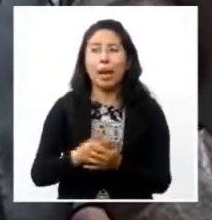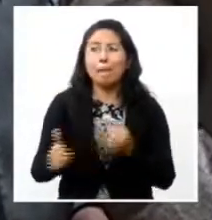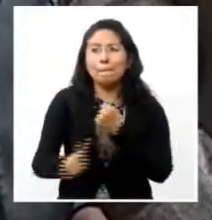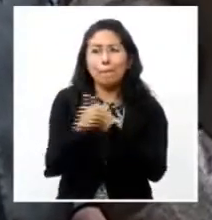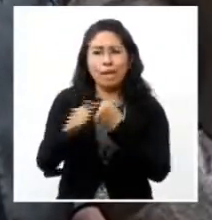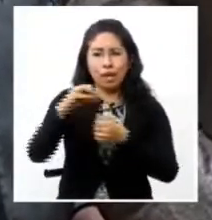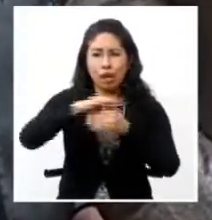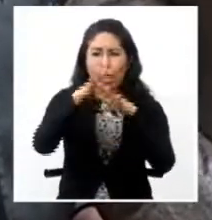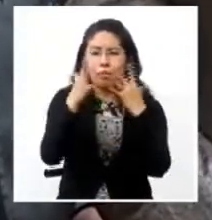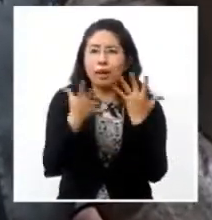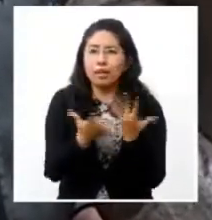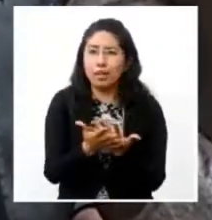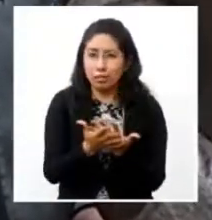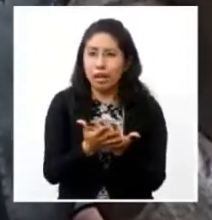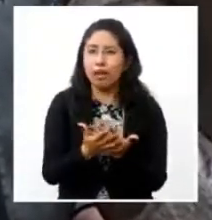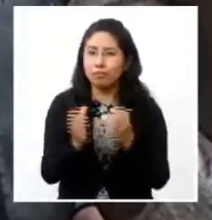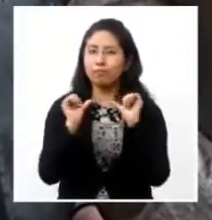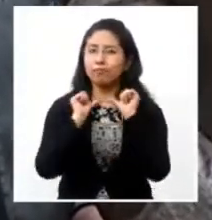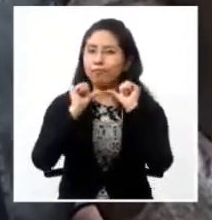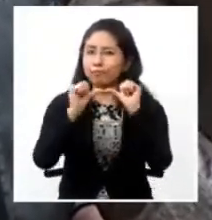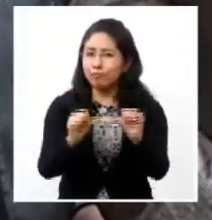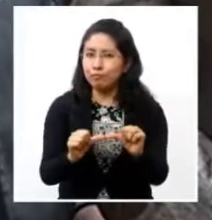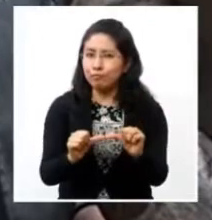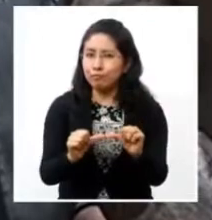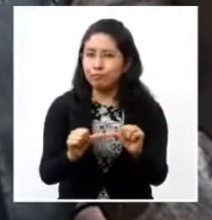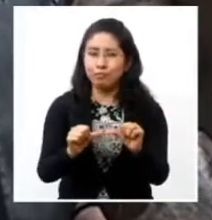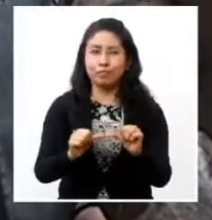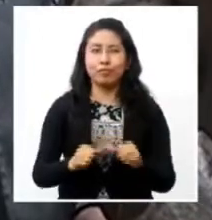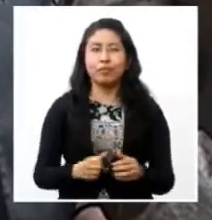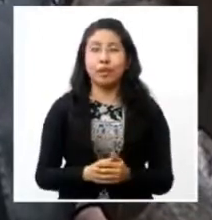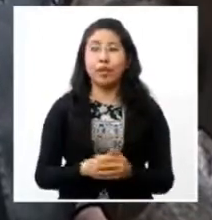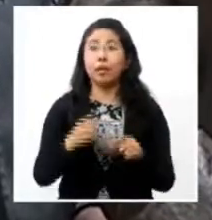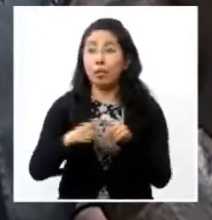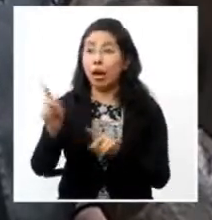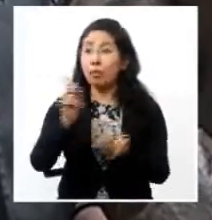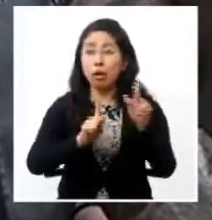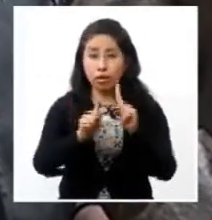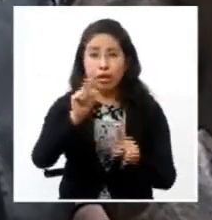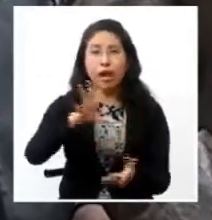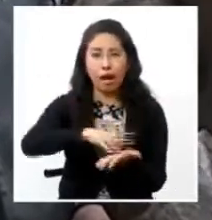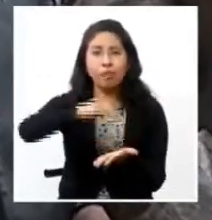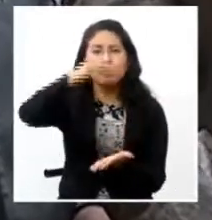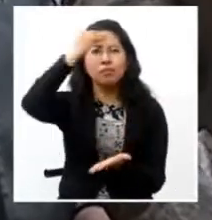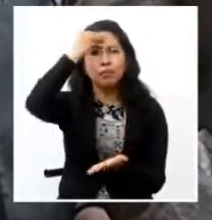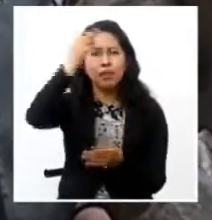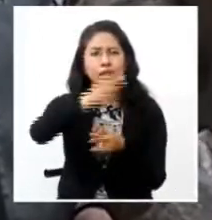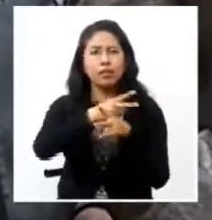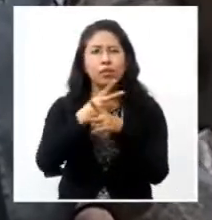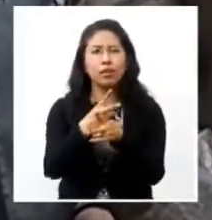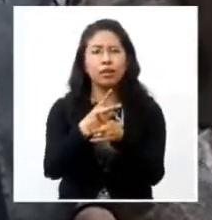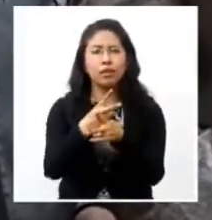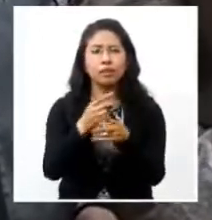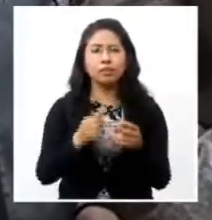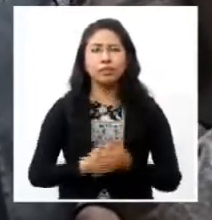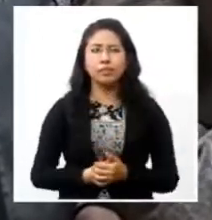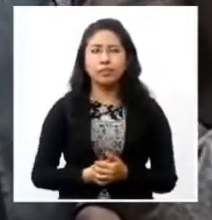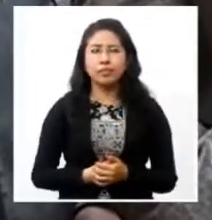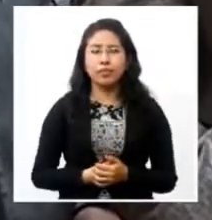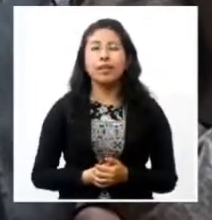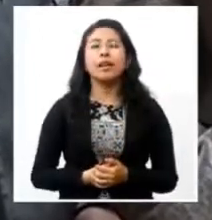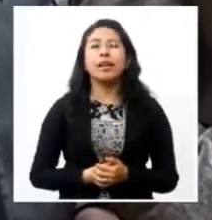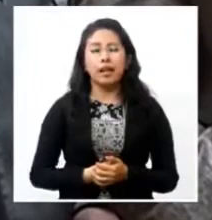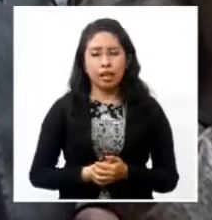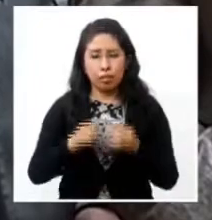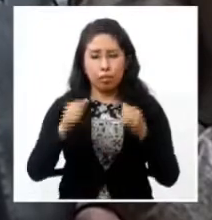pandemia aún no ha pasado, pero hemos aprendido a cuidarnos y en muchos sentidos hemos